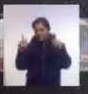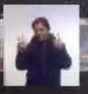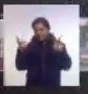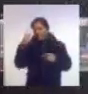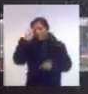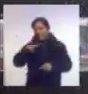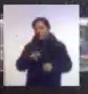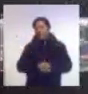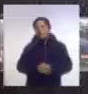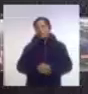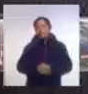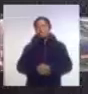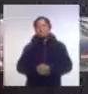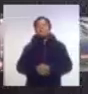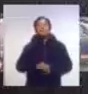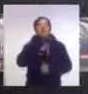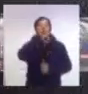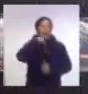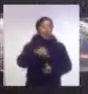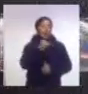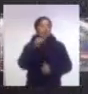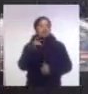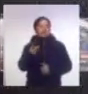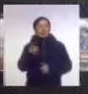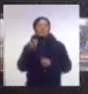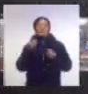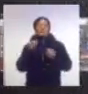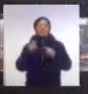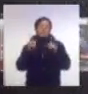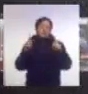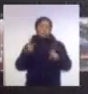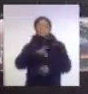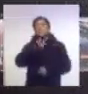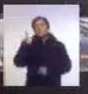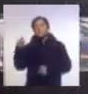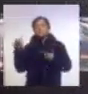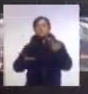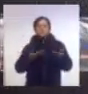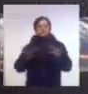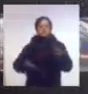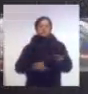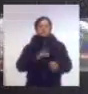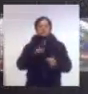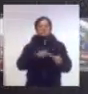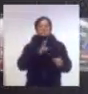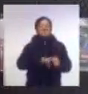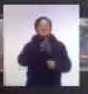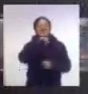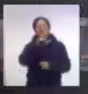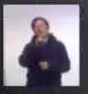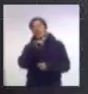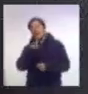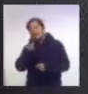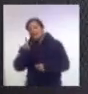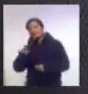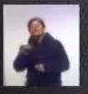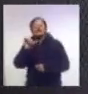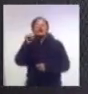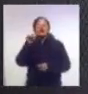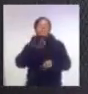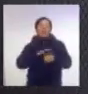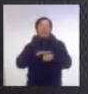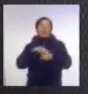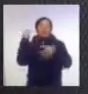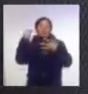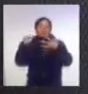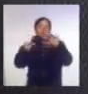presente, con la jota, claro. Tiene que ver mucho con Tlaxcala, luego está la danza clásica, el jazz y otros más que gusten sumarse.